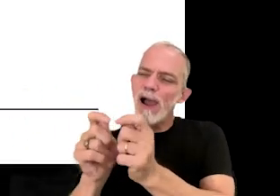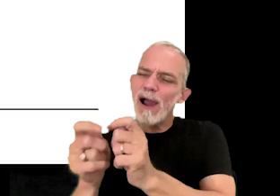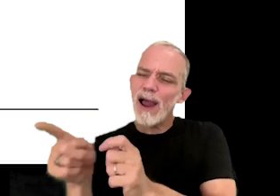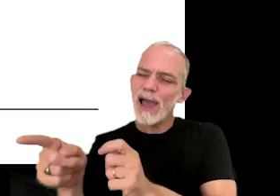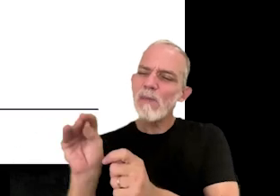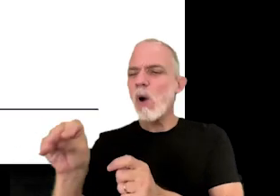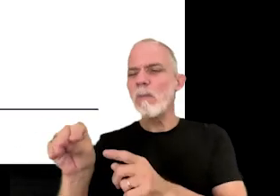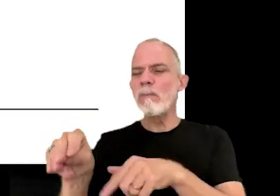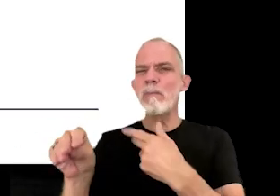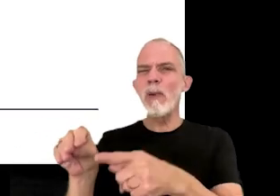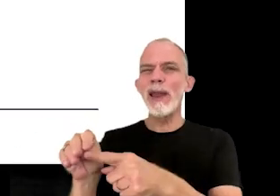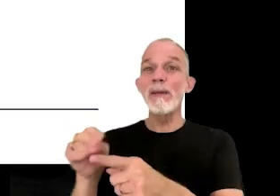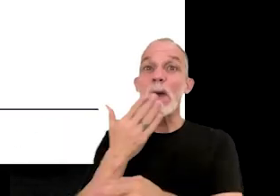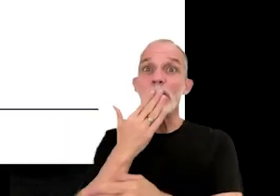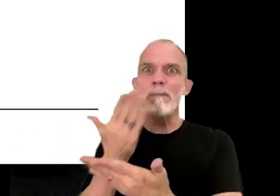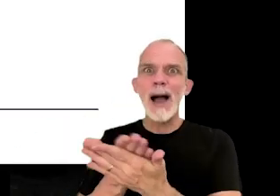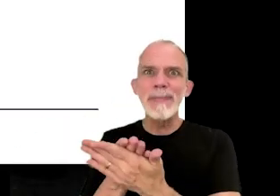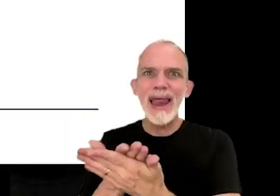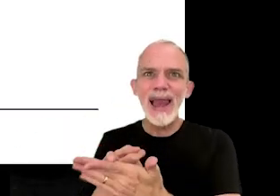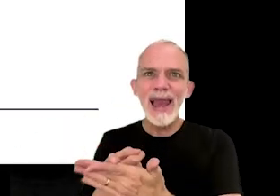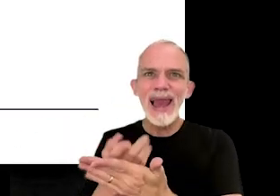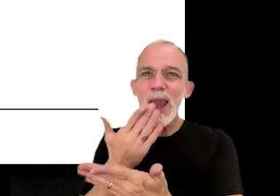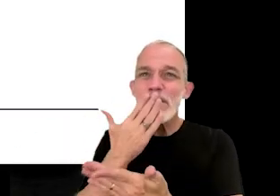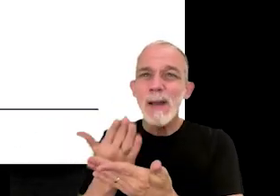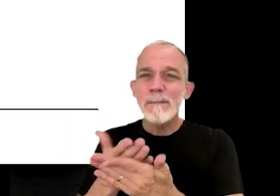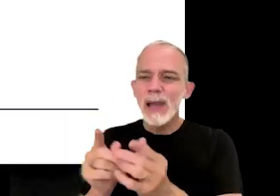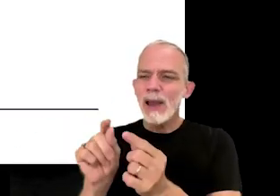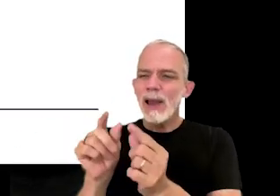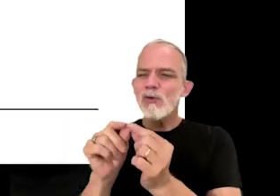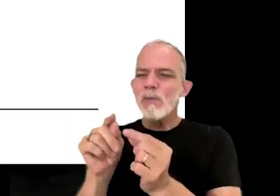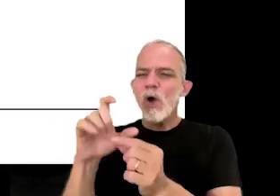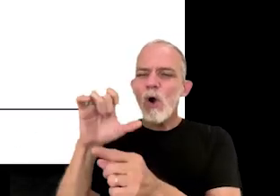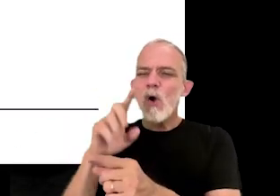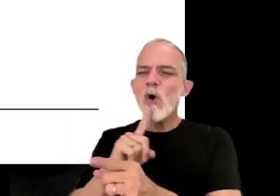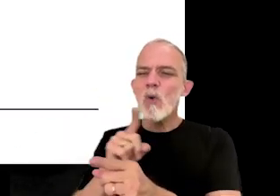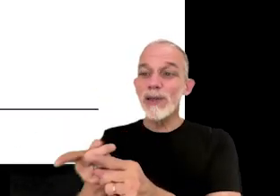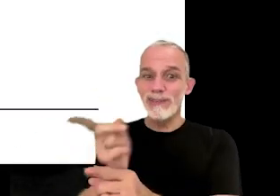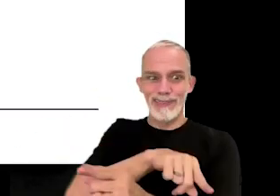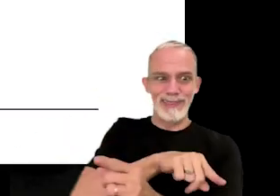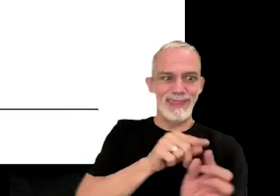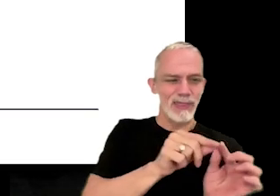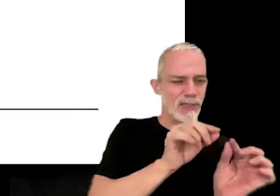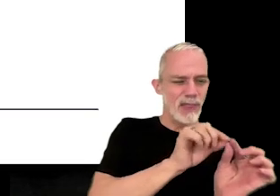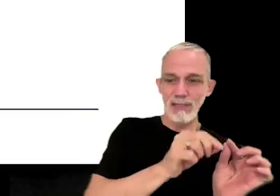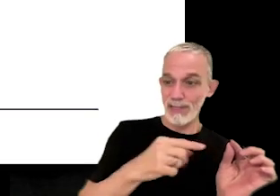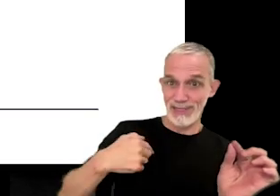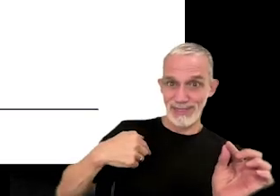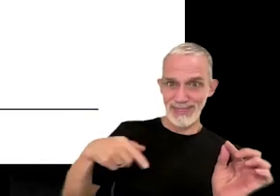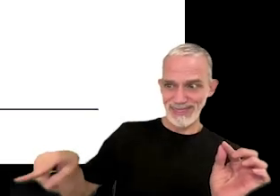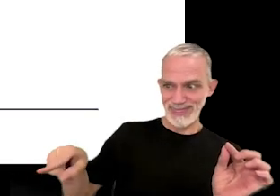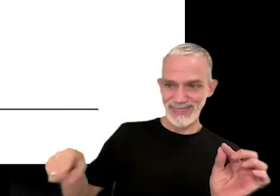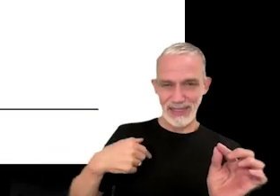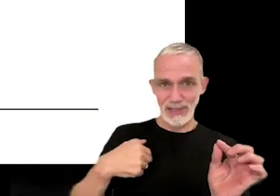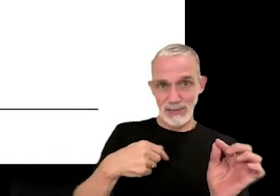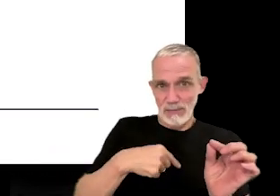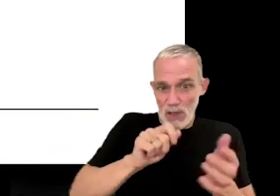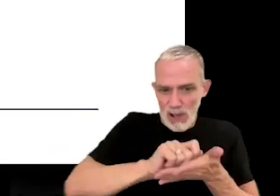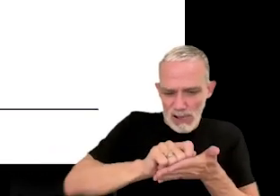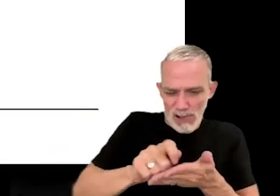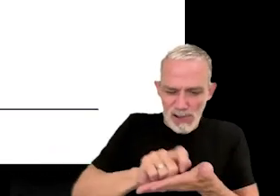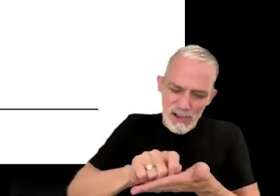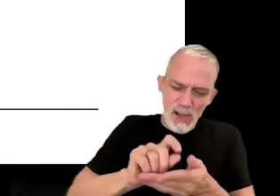poner al papel del certificado el número de quit de ellos, ¿no? Y